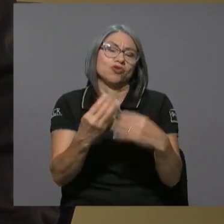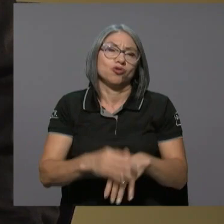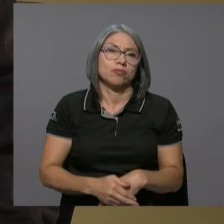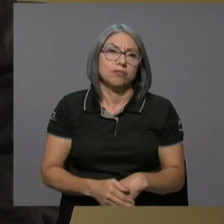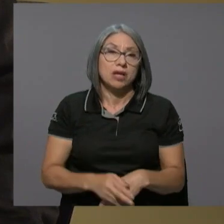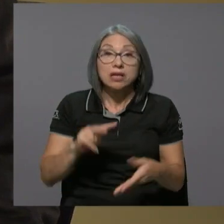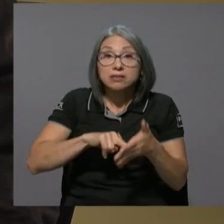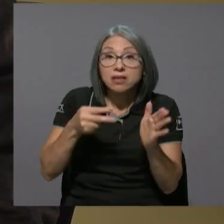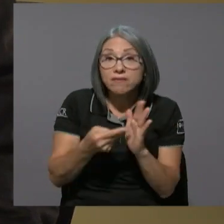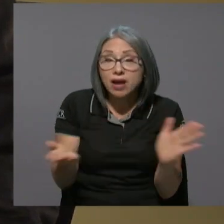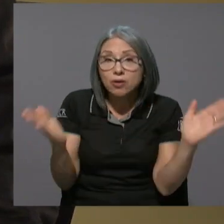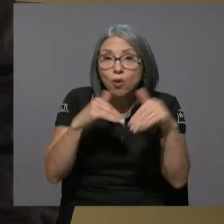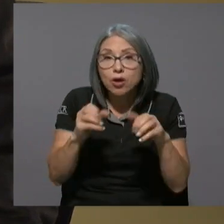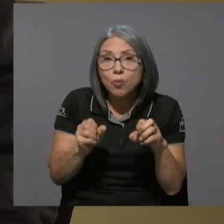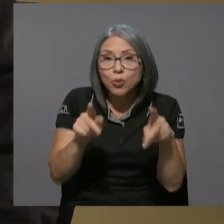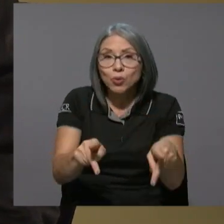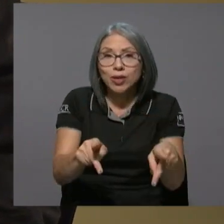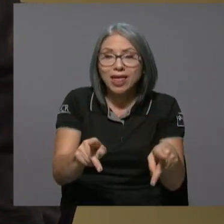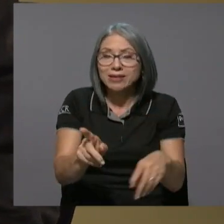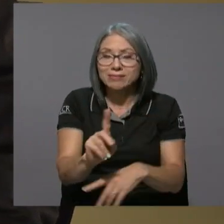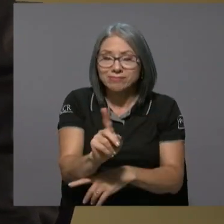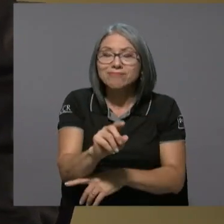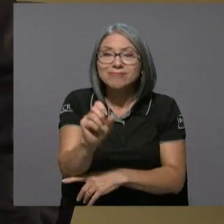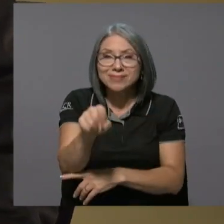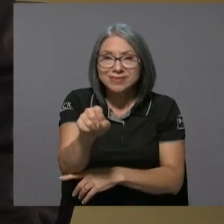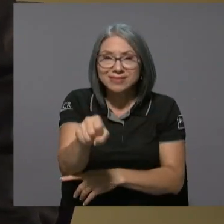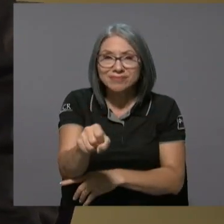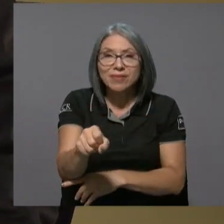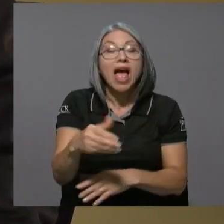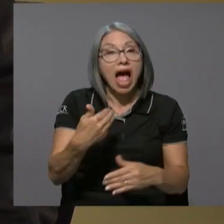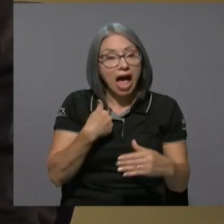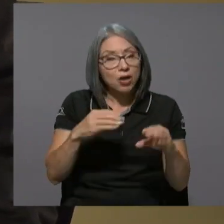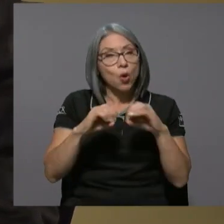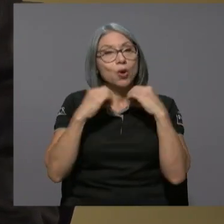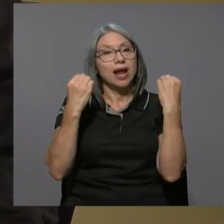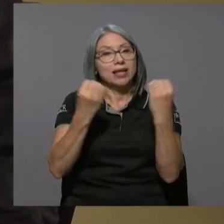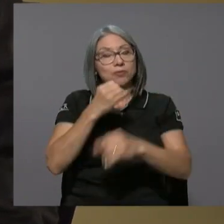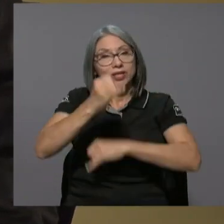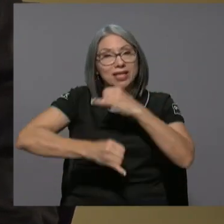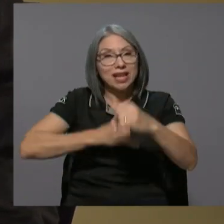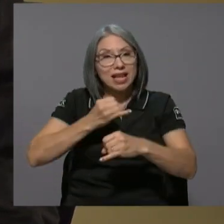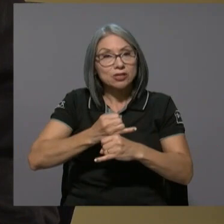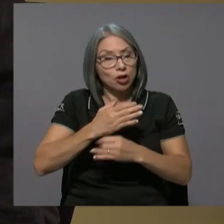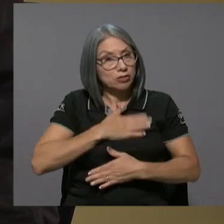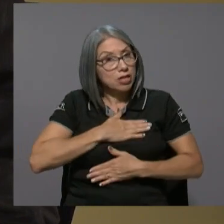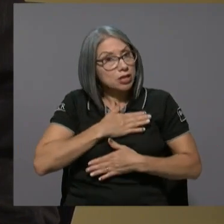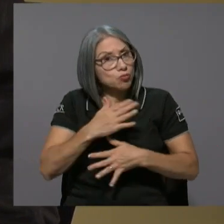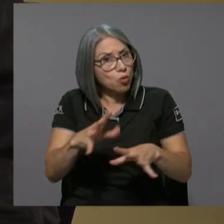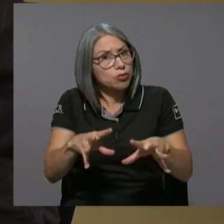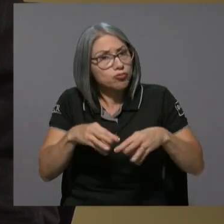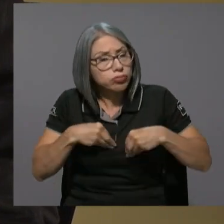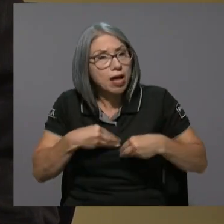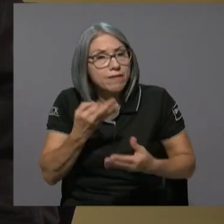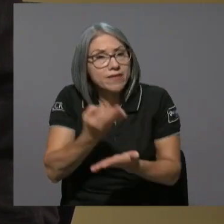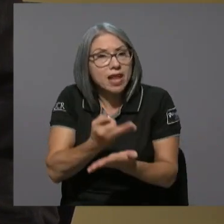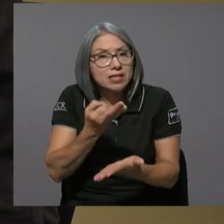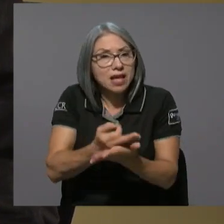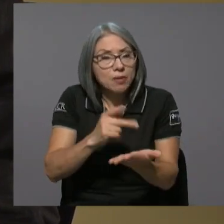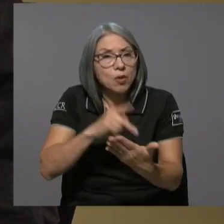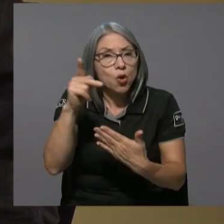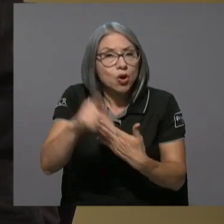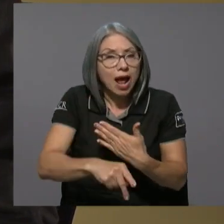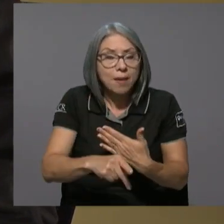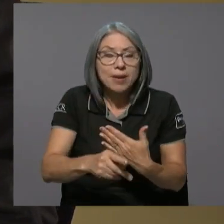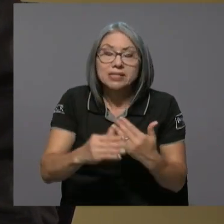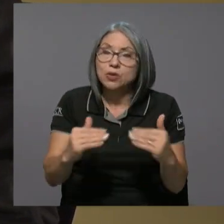oportunidades. Organismos internacionales en su momento estuvieron dispuestos a financiar incluso programas de alto alcance, de